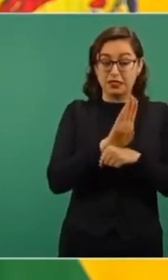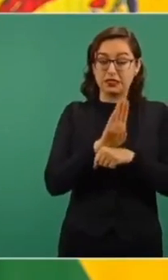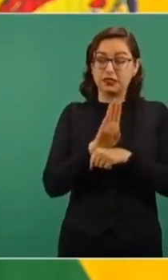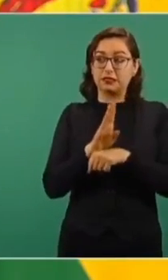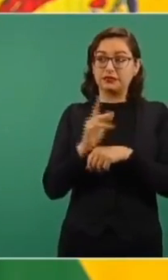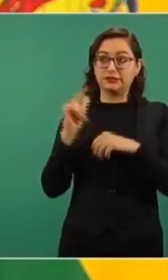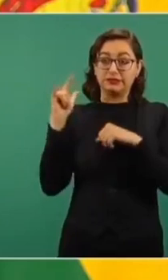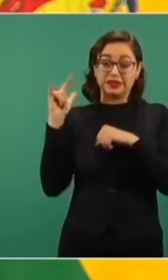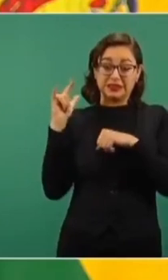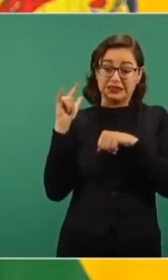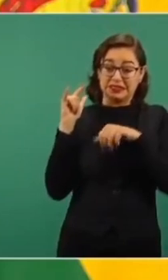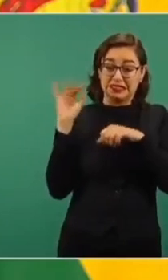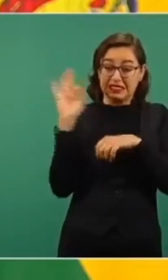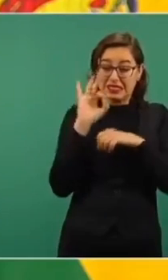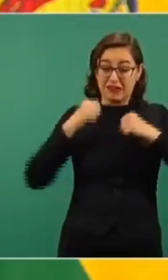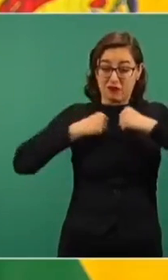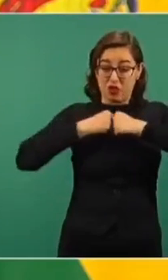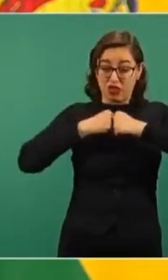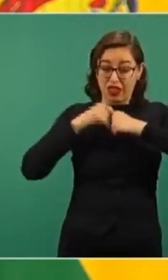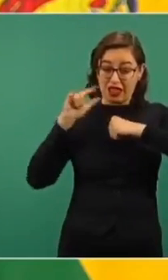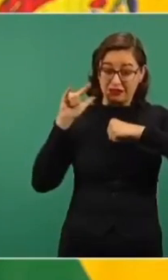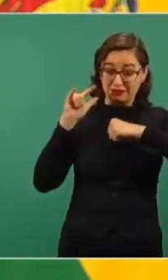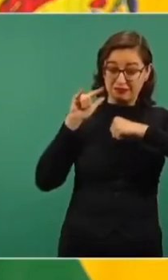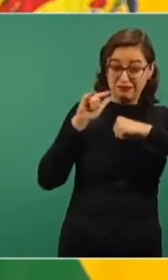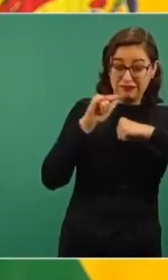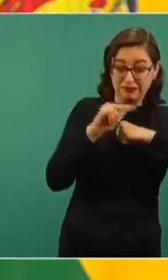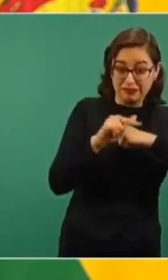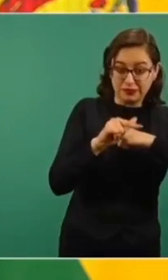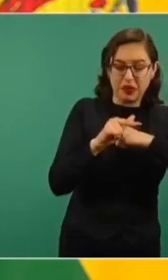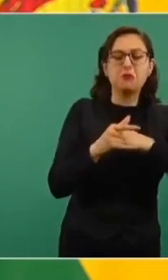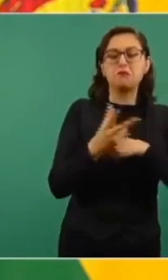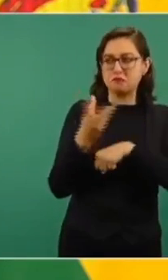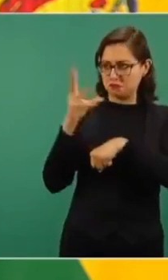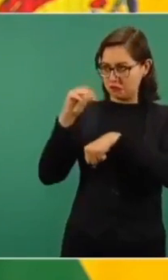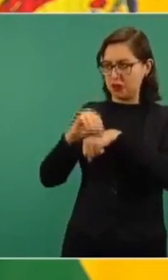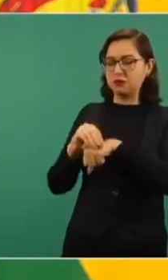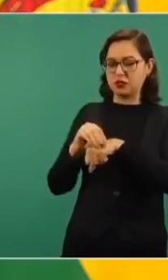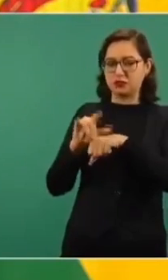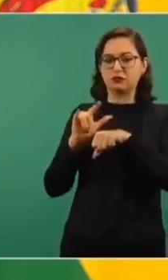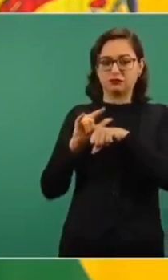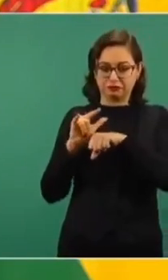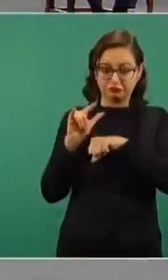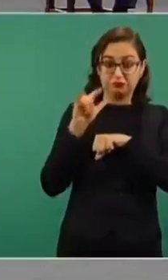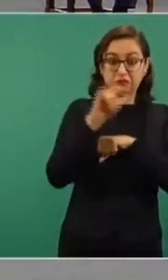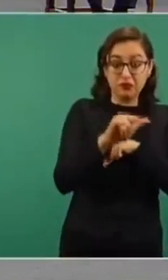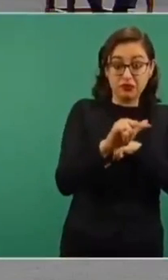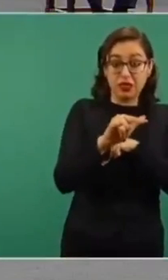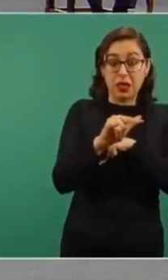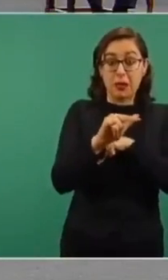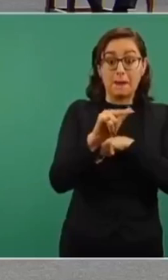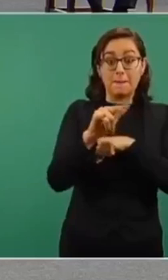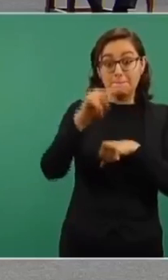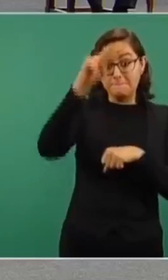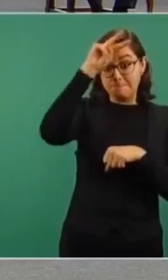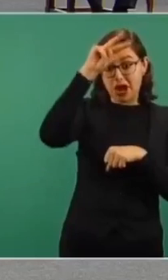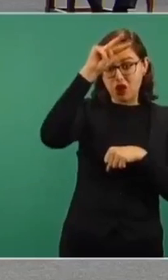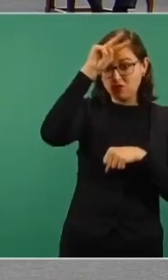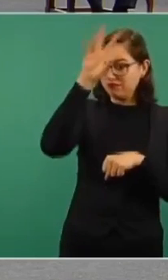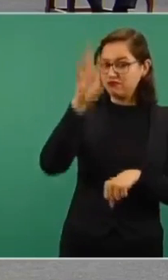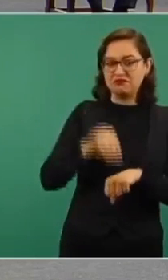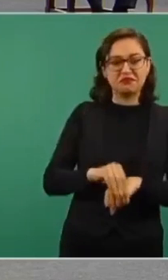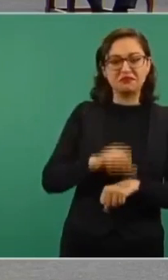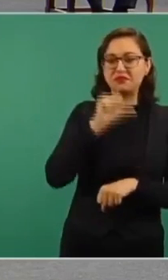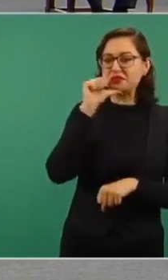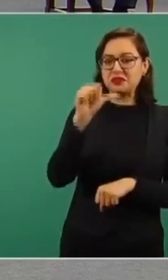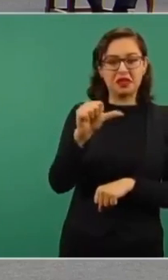incidente internacional. Después hubo que rodear Perú, porque no teníamos permiso. Ecuador primero dijo que